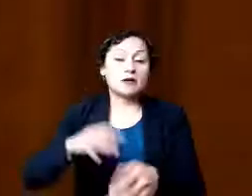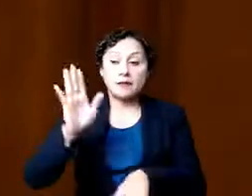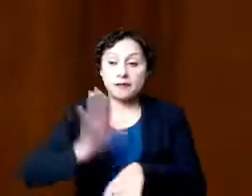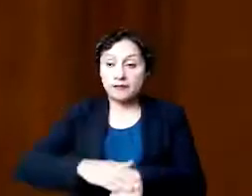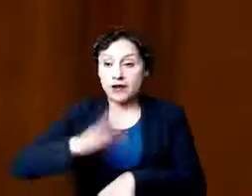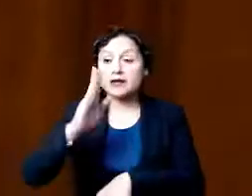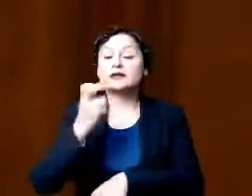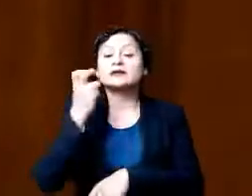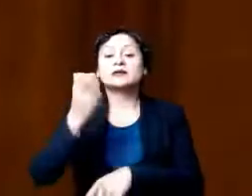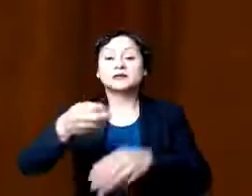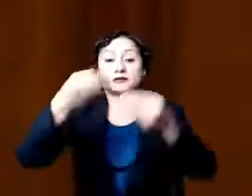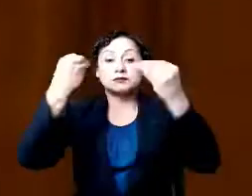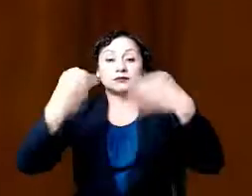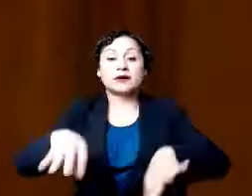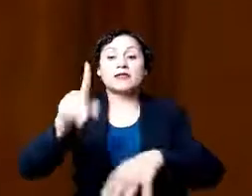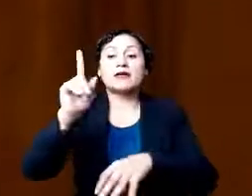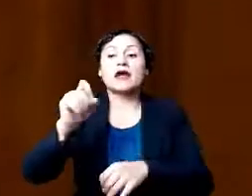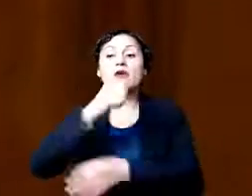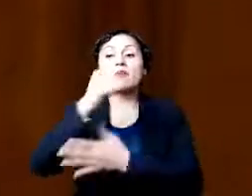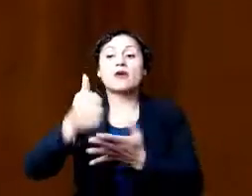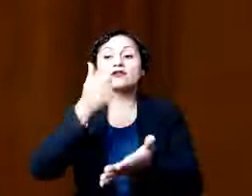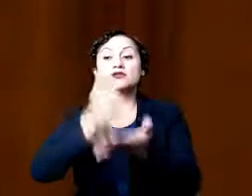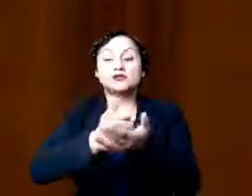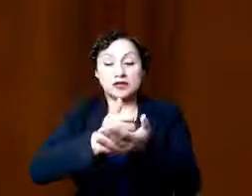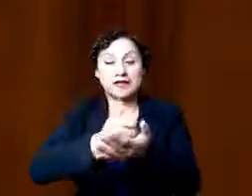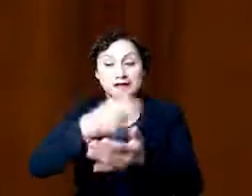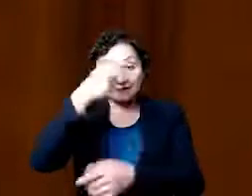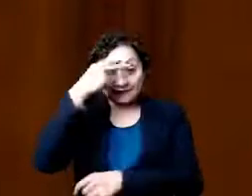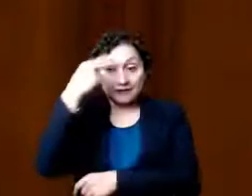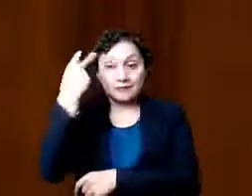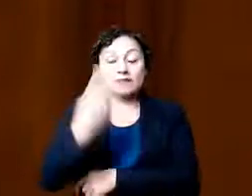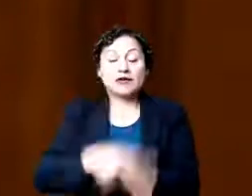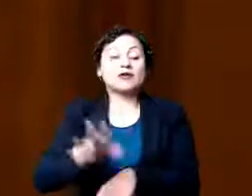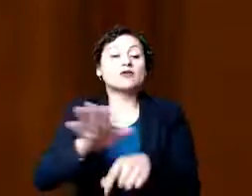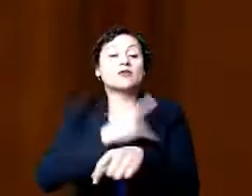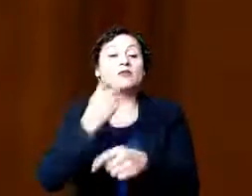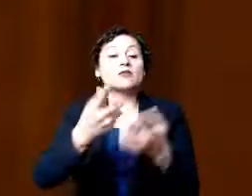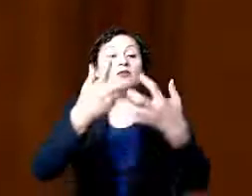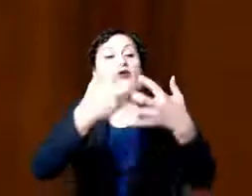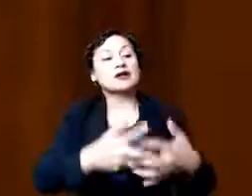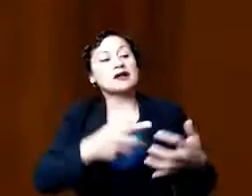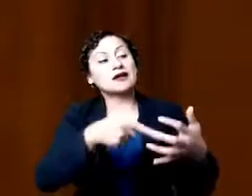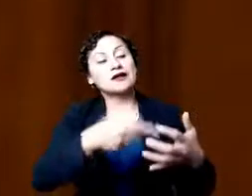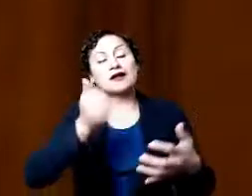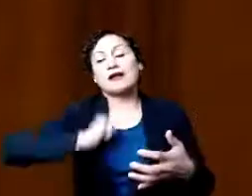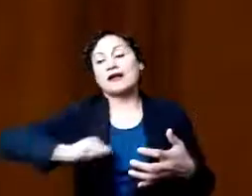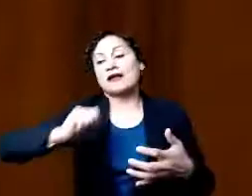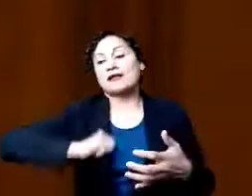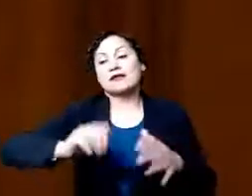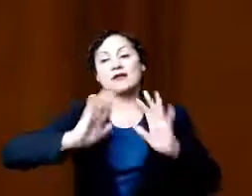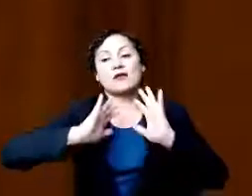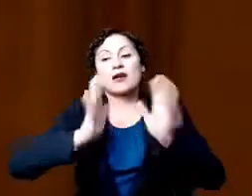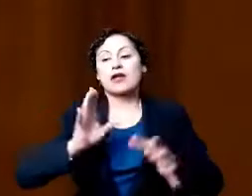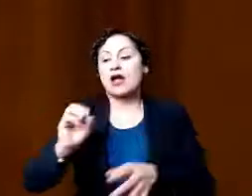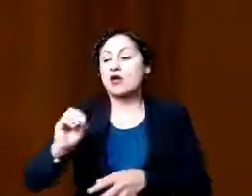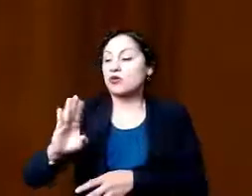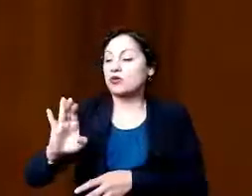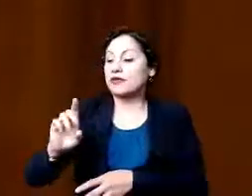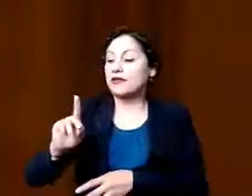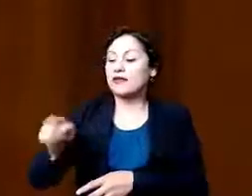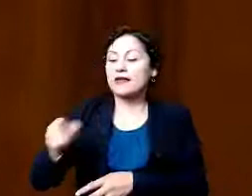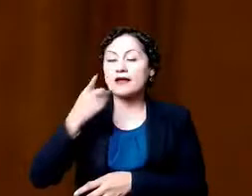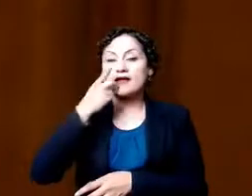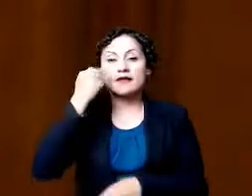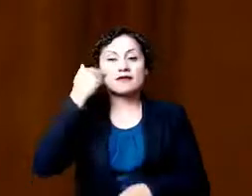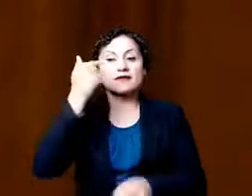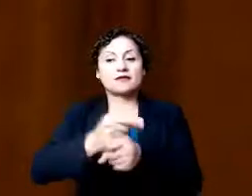pérdida de agua en ciudades mexicanas debido a sistemas obsoletos son los más altos entre los países de la ocde la falta de